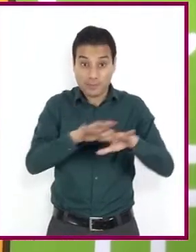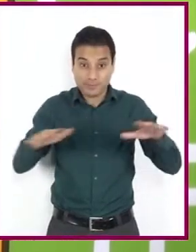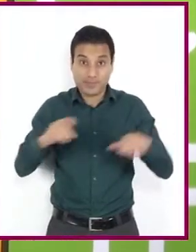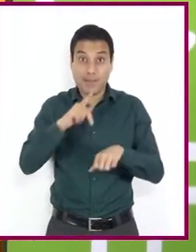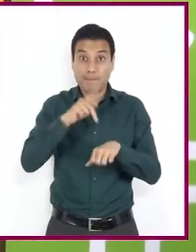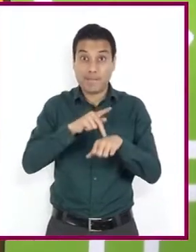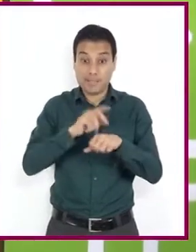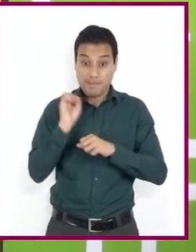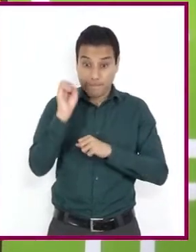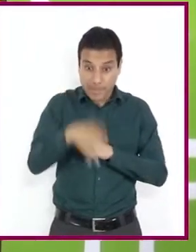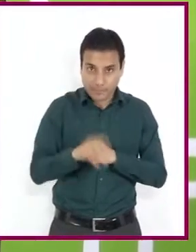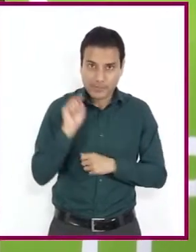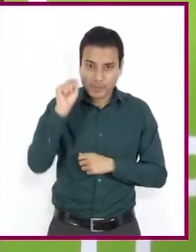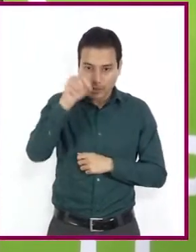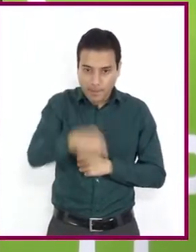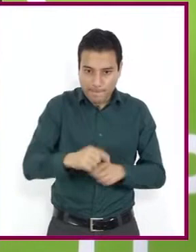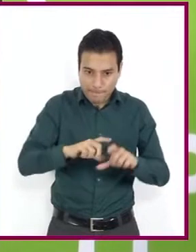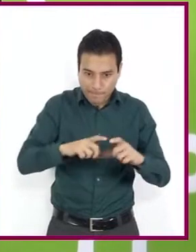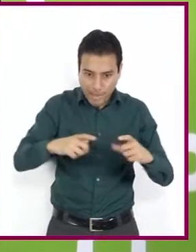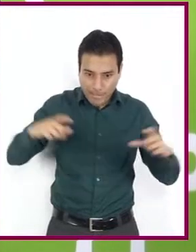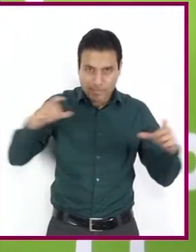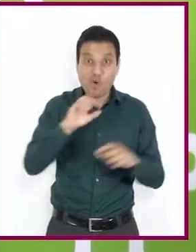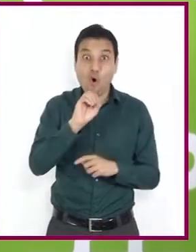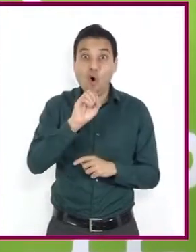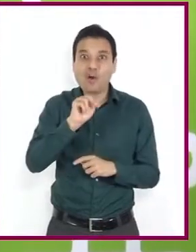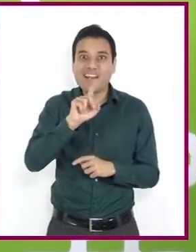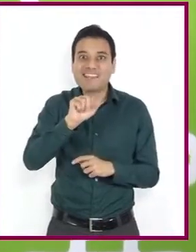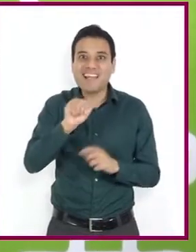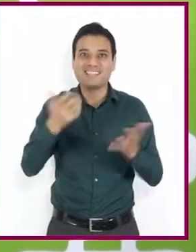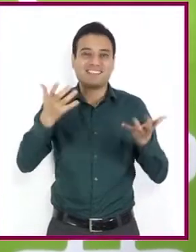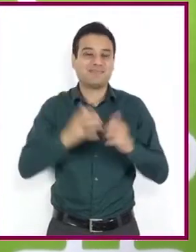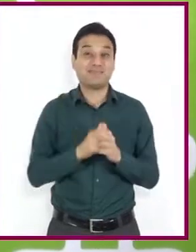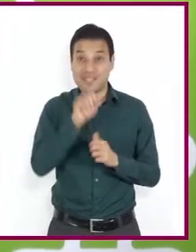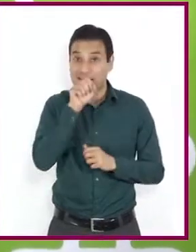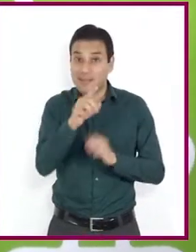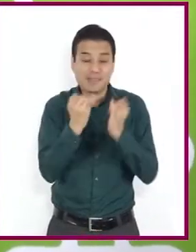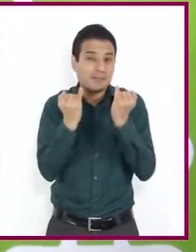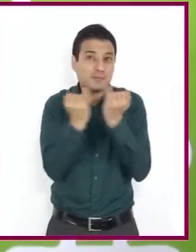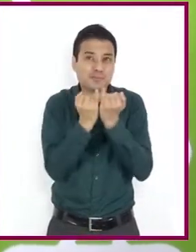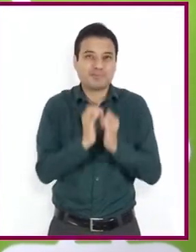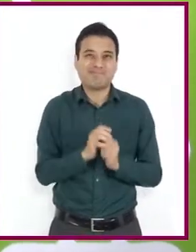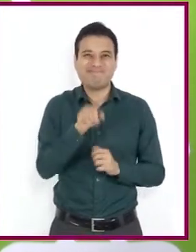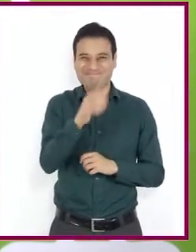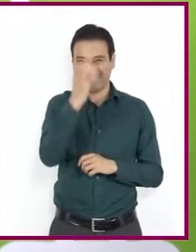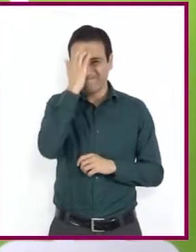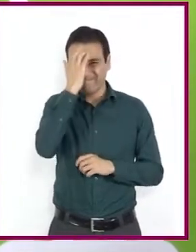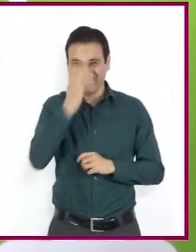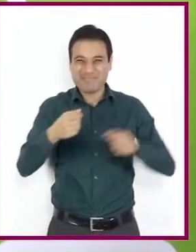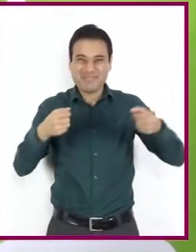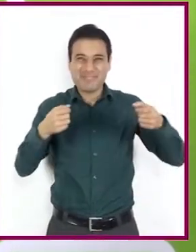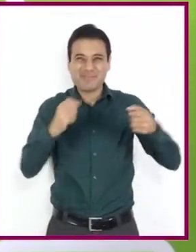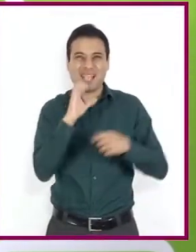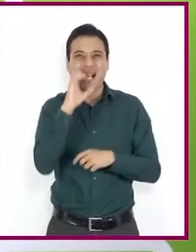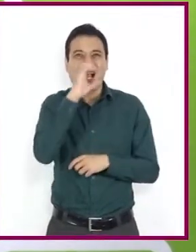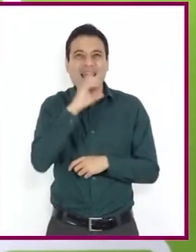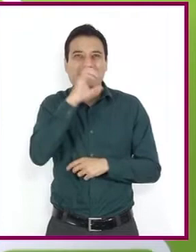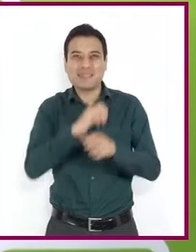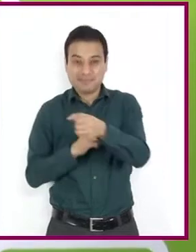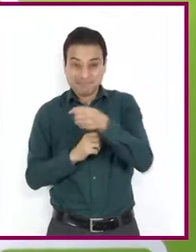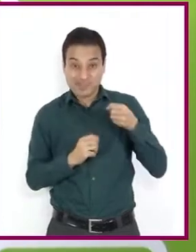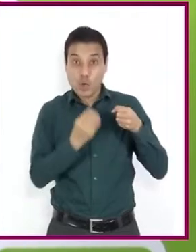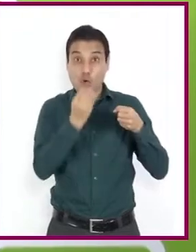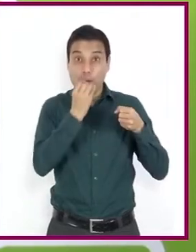ver la forma de las ondas en el agua. Incluso utilizamos las del horno de microondas para cocinar nuestra